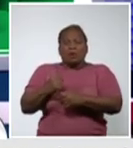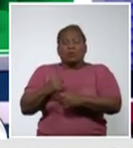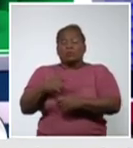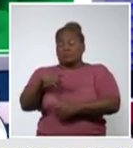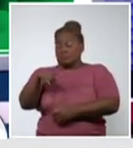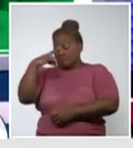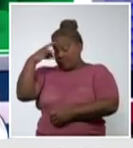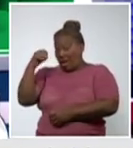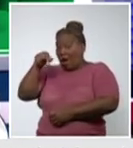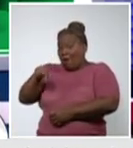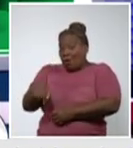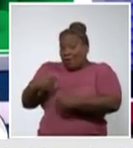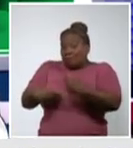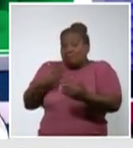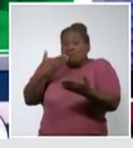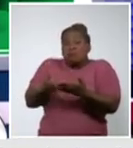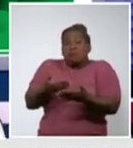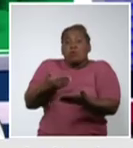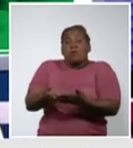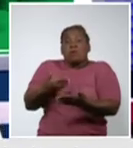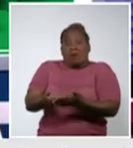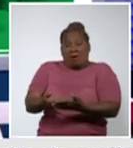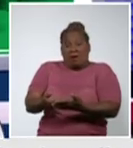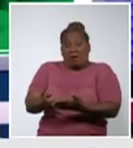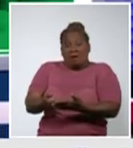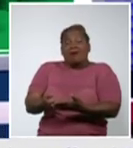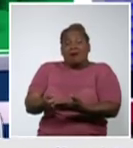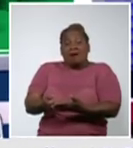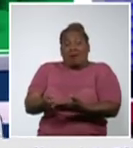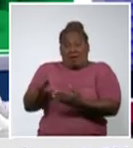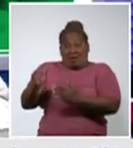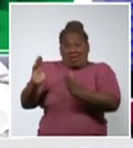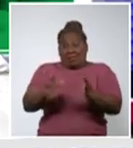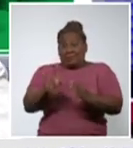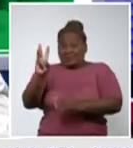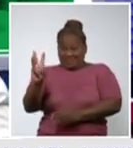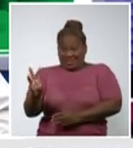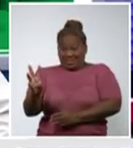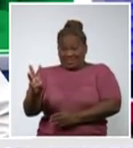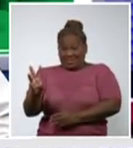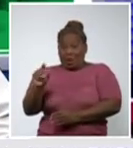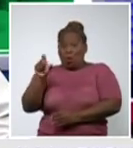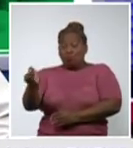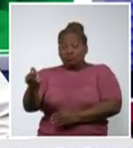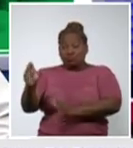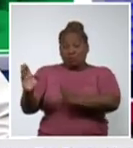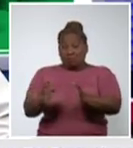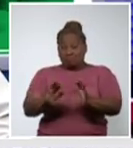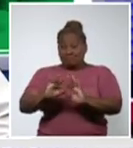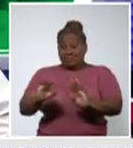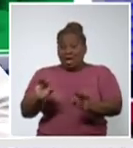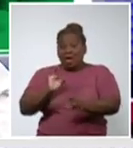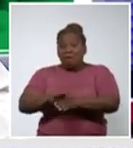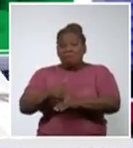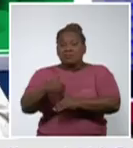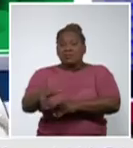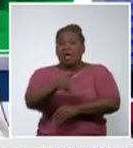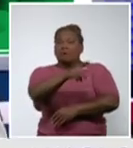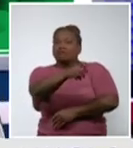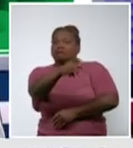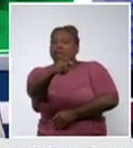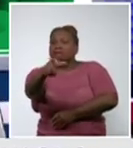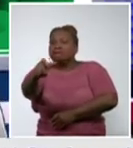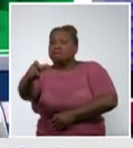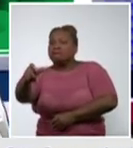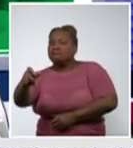ensayo. Hay la fase 3 del ensayo clínico, ya la última fase para comenzar su aplicación. Y es la razón por la que incluso